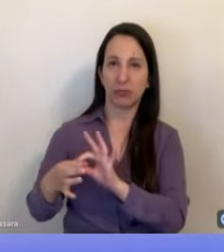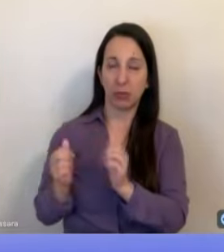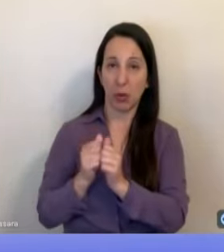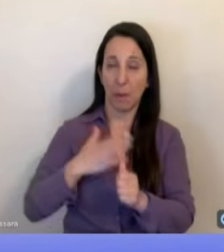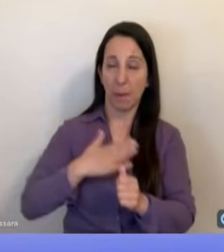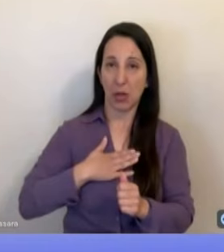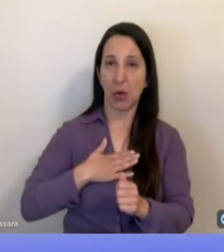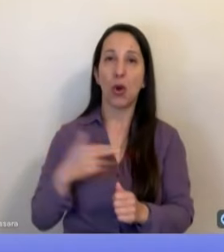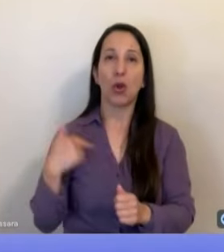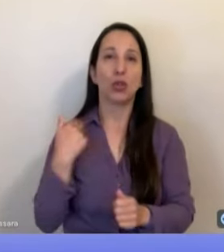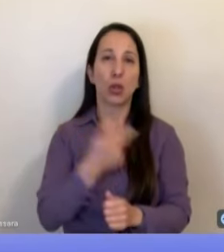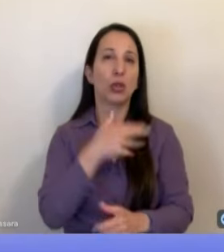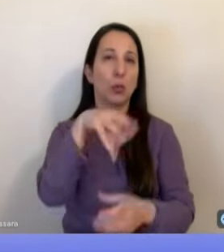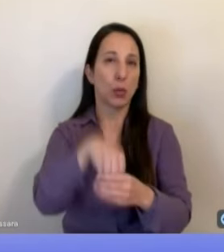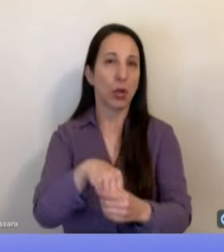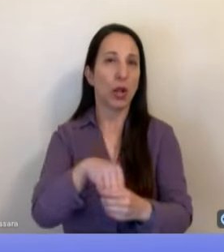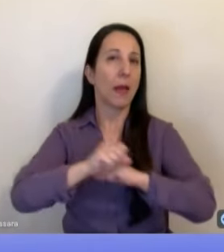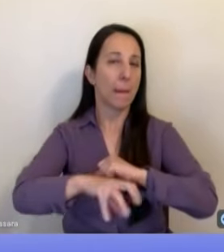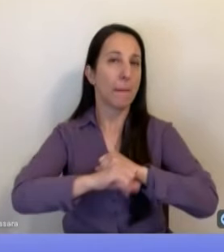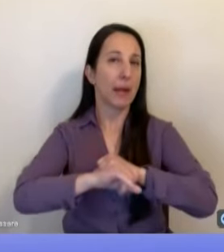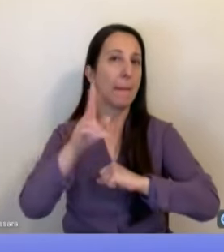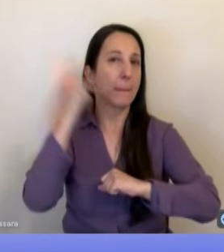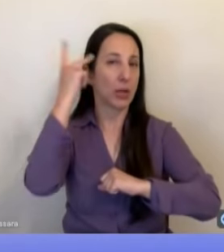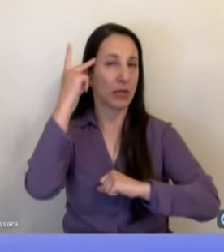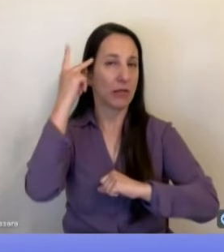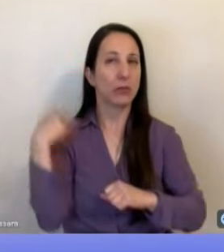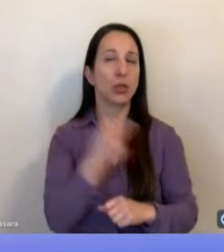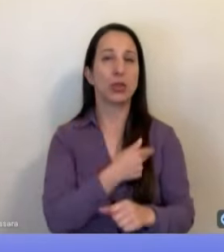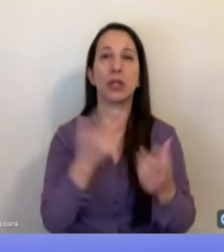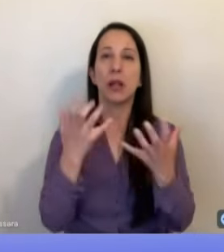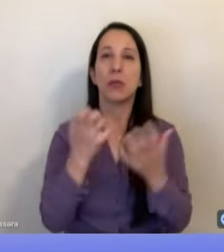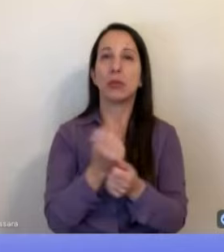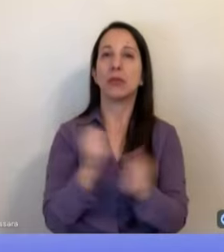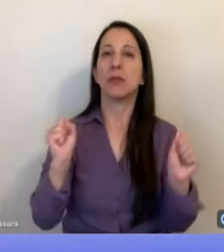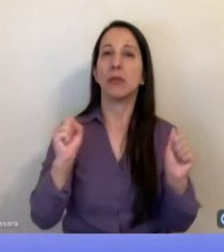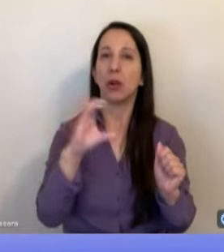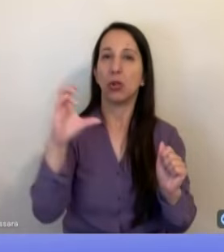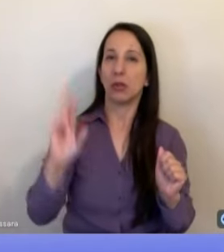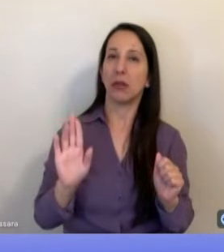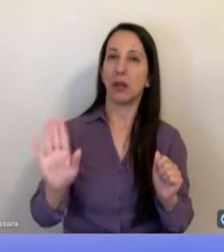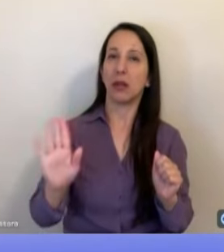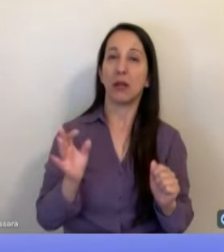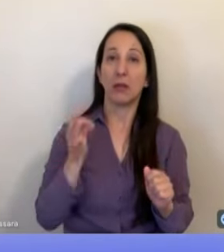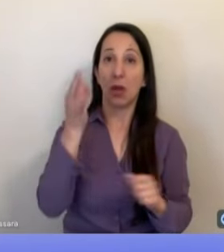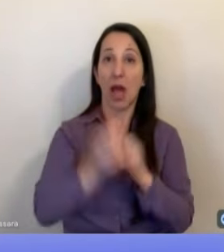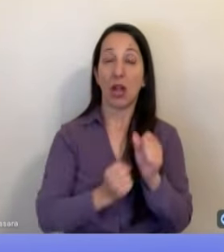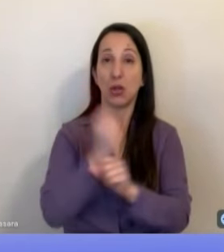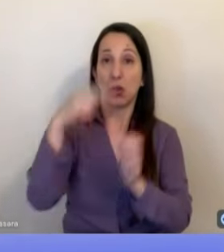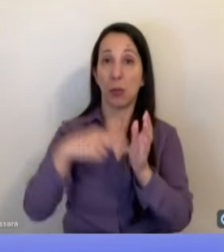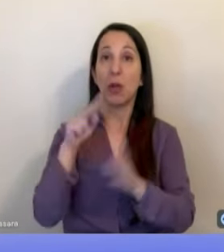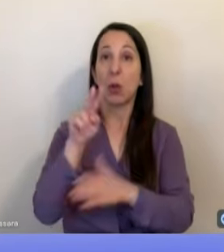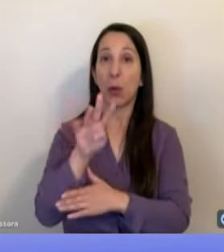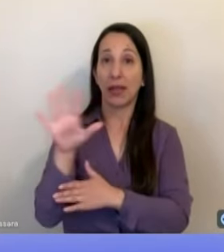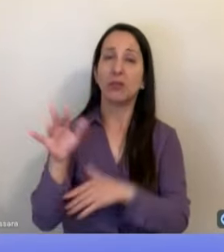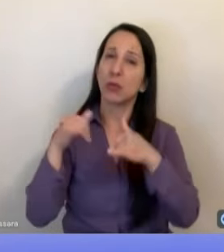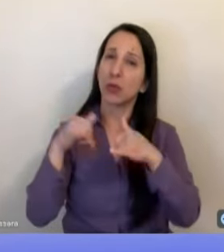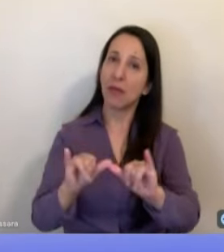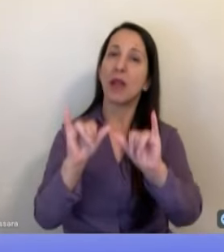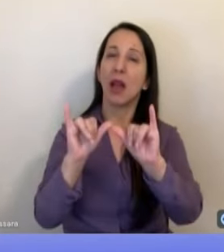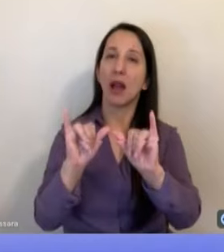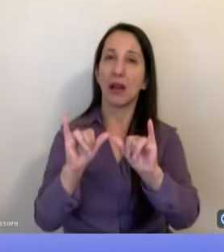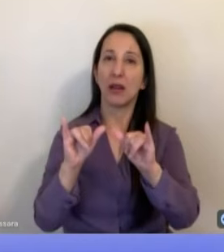hemos involucrado en esta campaña política. Queremos salvar lo mejor de nuestro país y que en el año 2045 sigamos viviendo una dictadura,